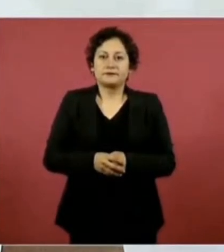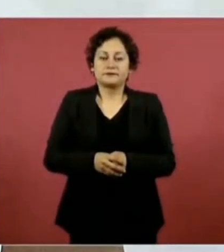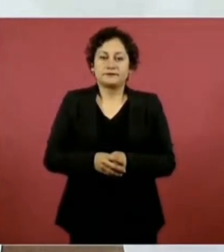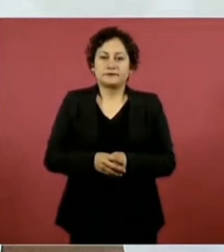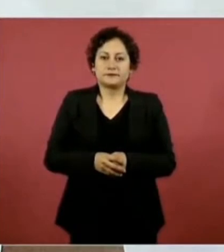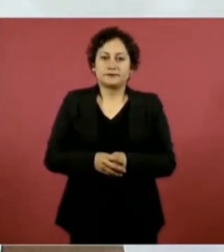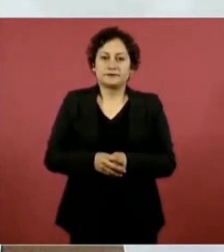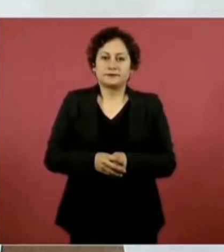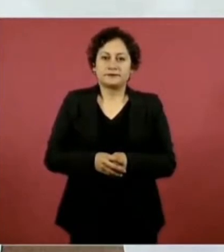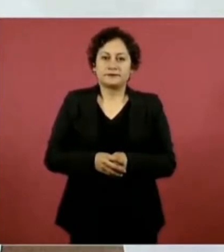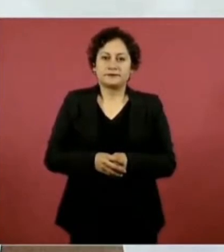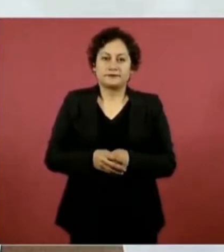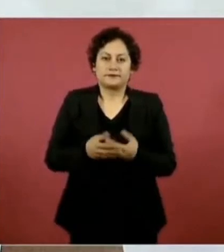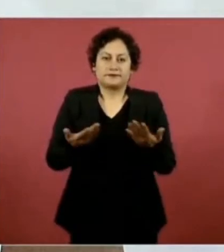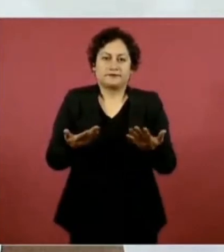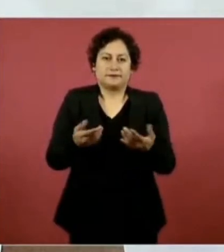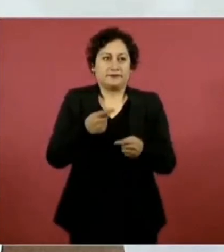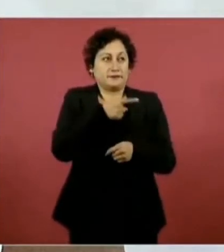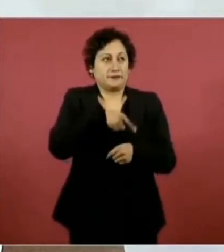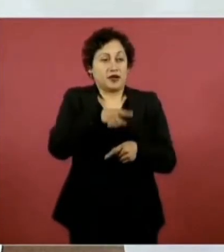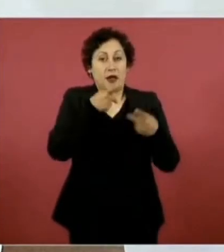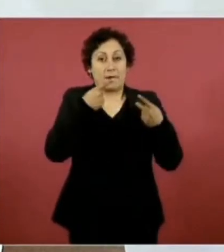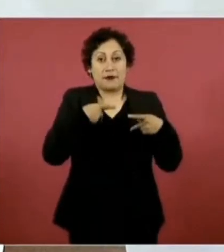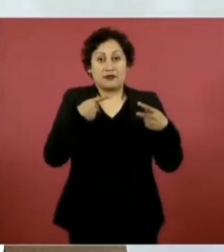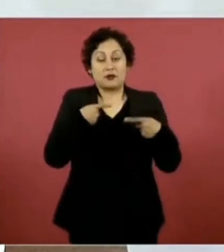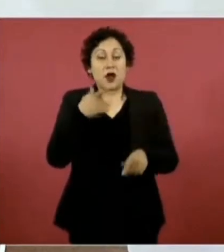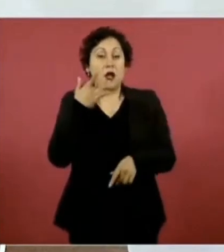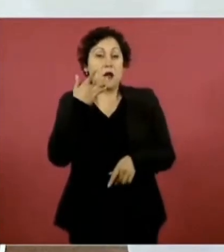indio patarrajado